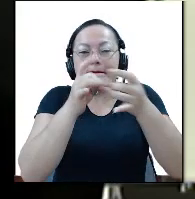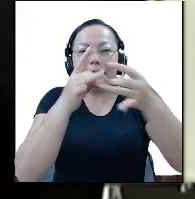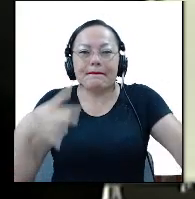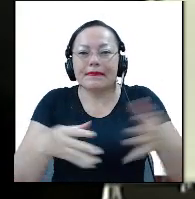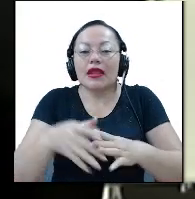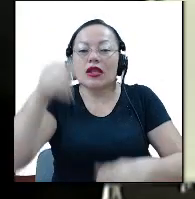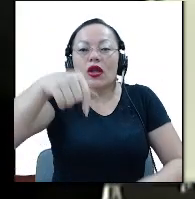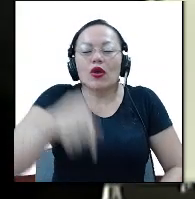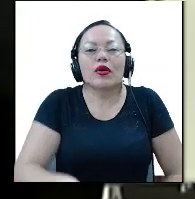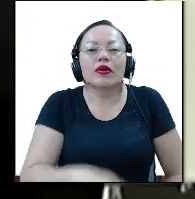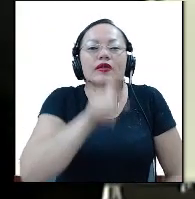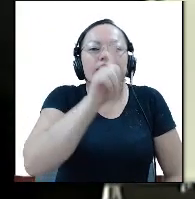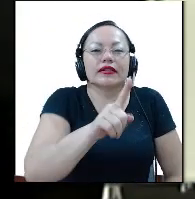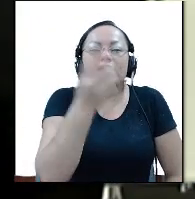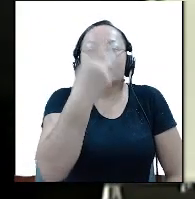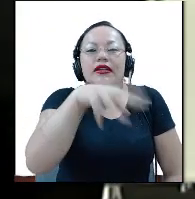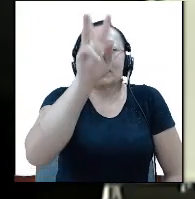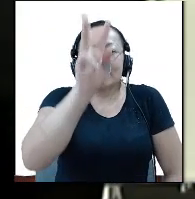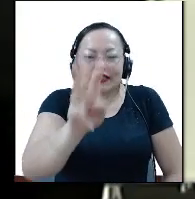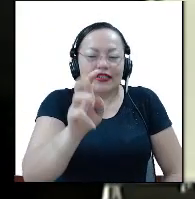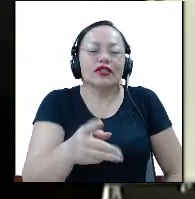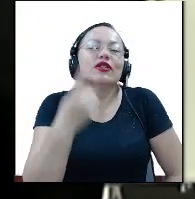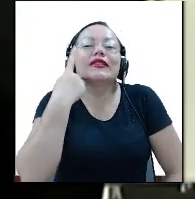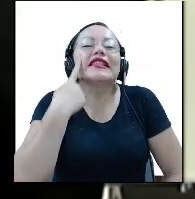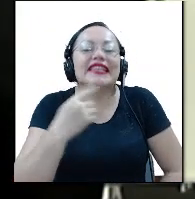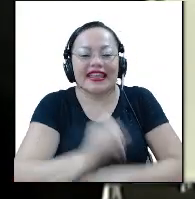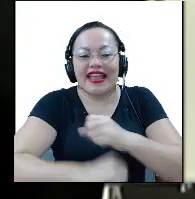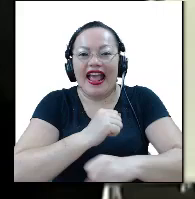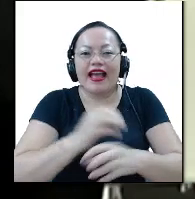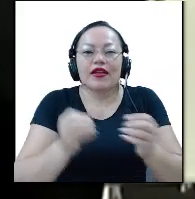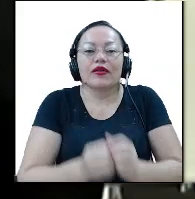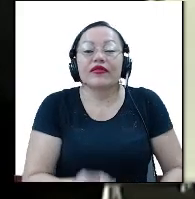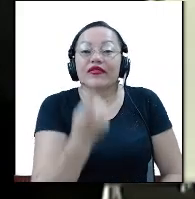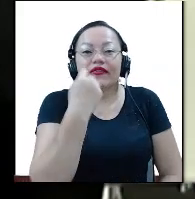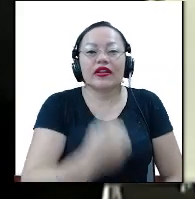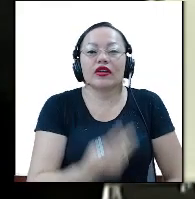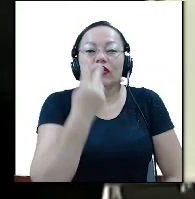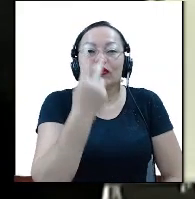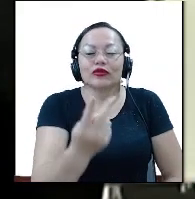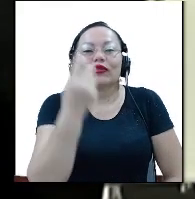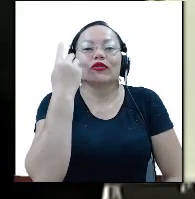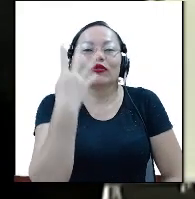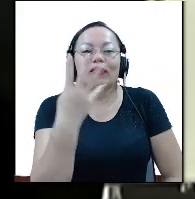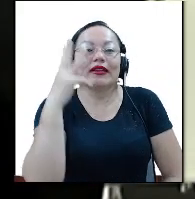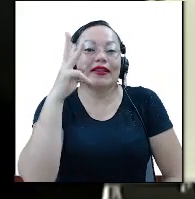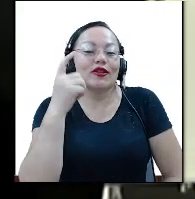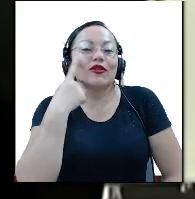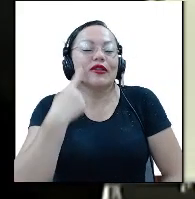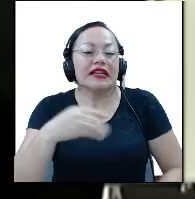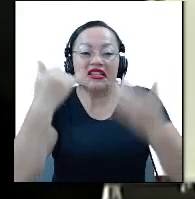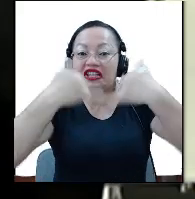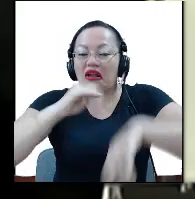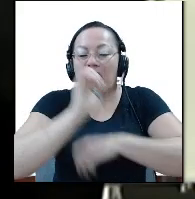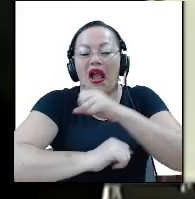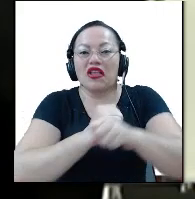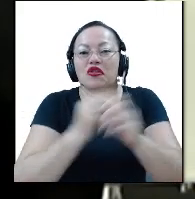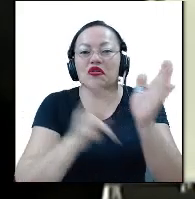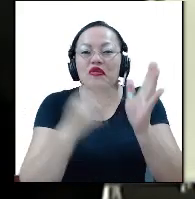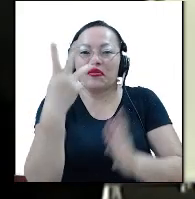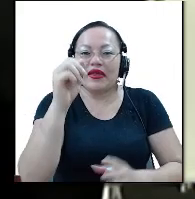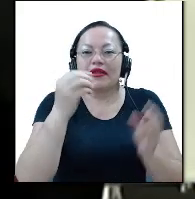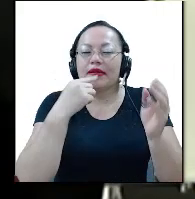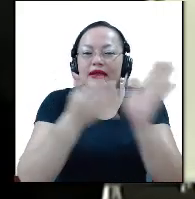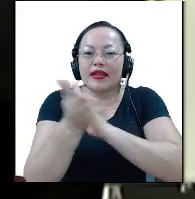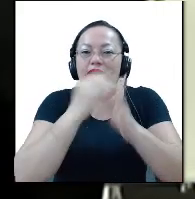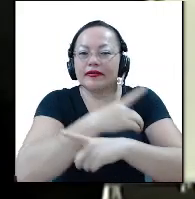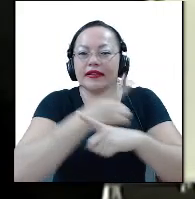día número 118 del año. Faltan 248 días para que se termine este año 2020. Esta es la